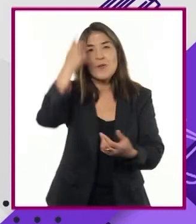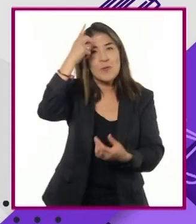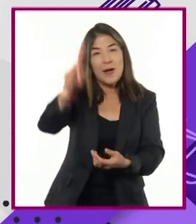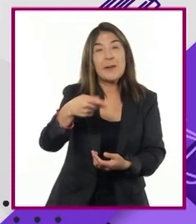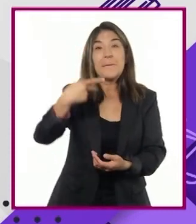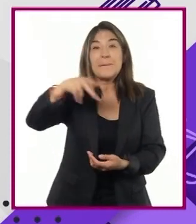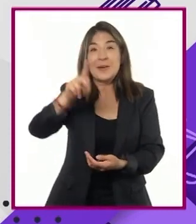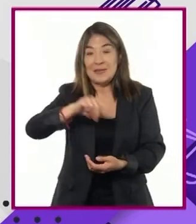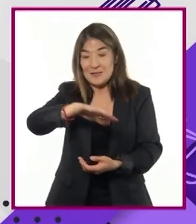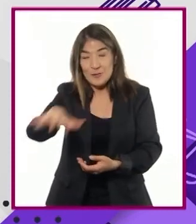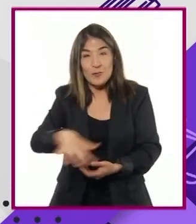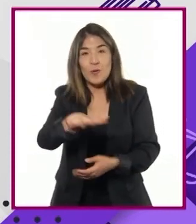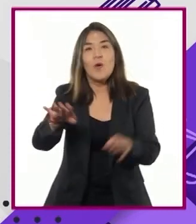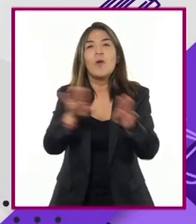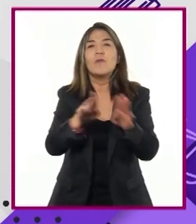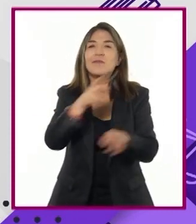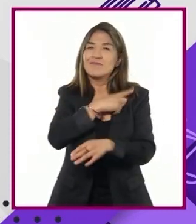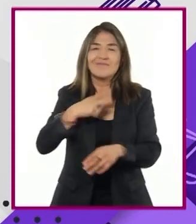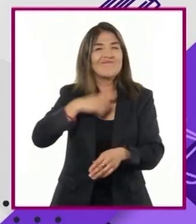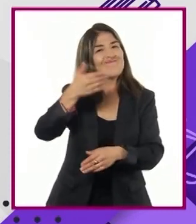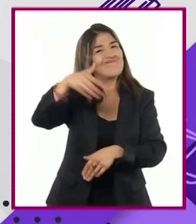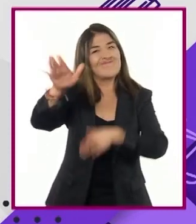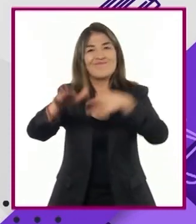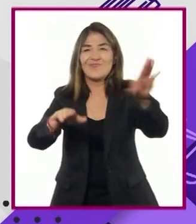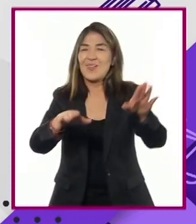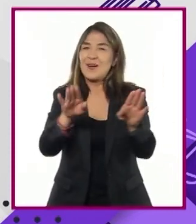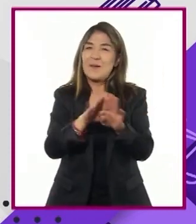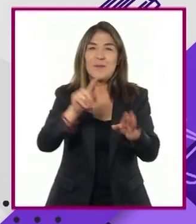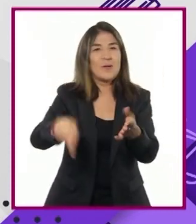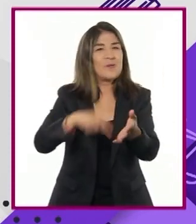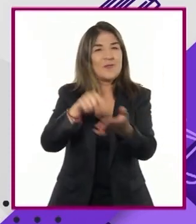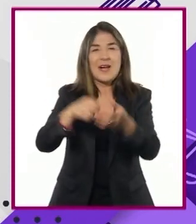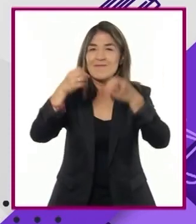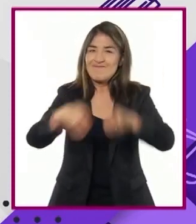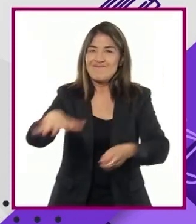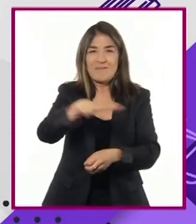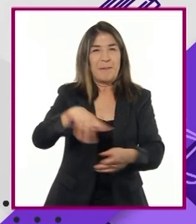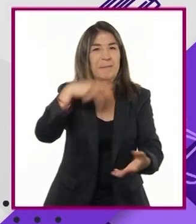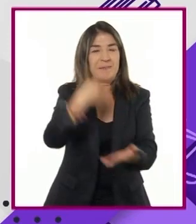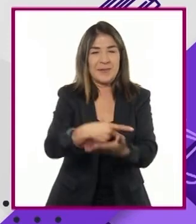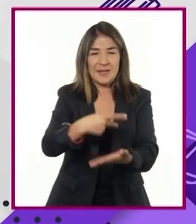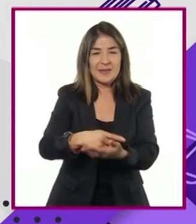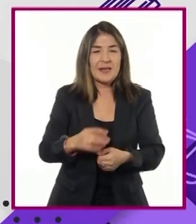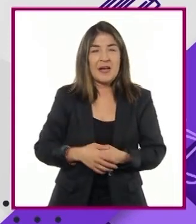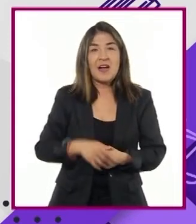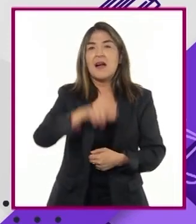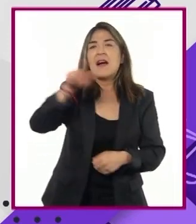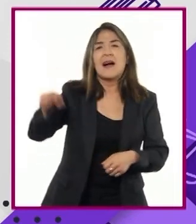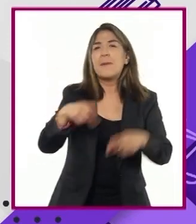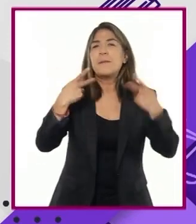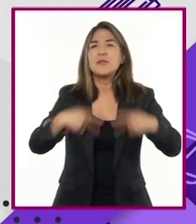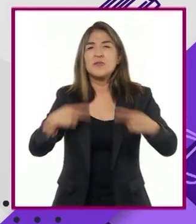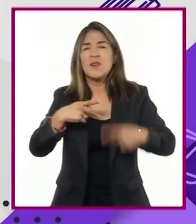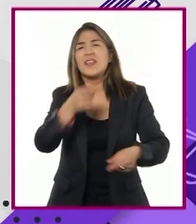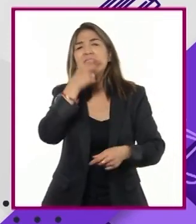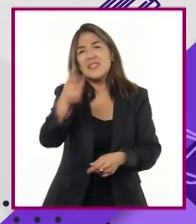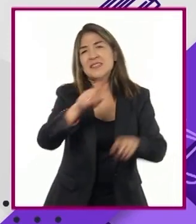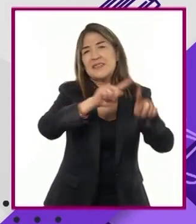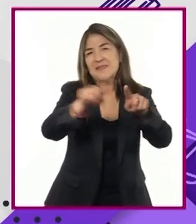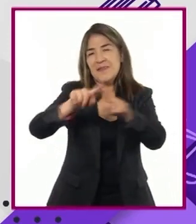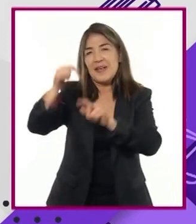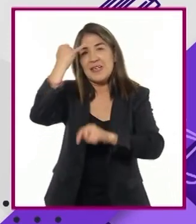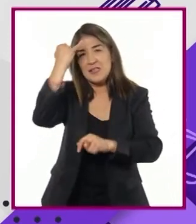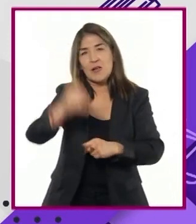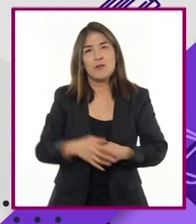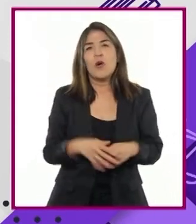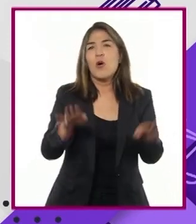significaría que todas y todos deben irse de ahí. En las calles se ha escuchado distintas ideas. Unos opinan que no